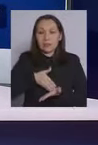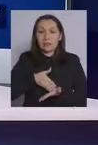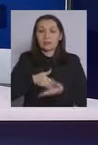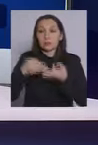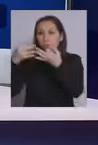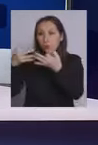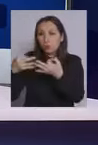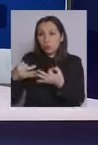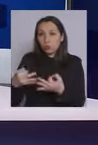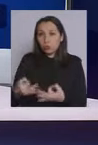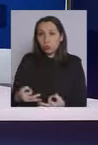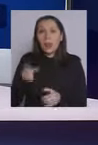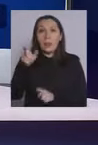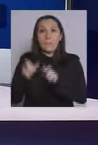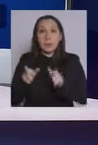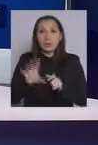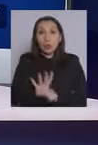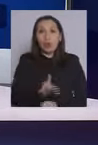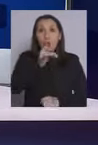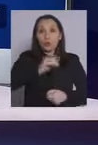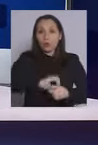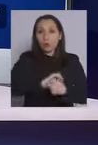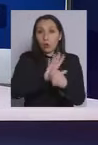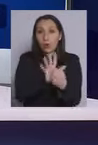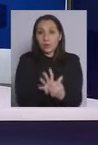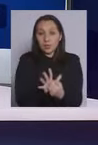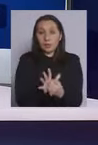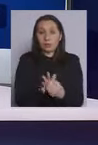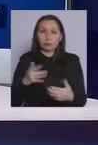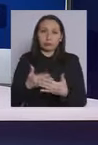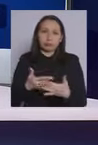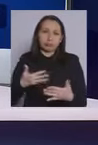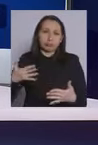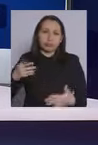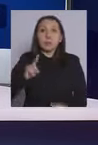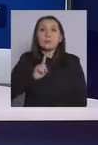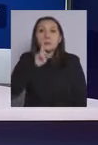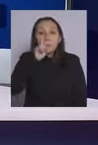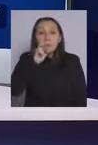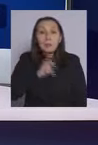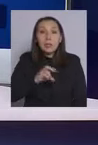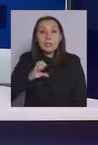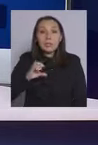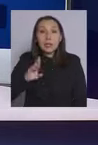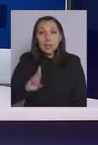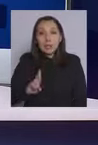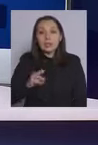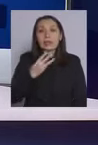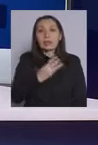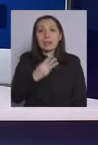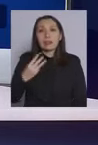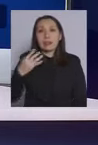cifra total de personas diagnosticadas con coronavirus a través de PCR es de